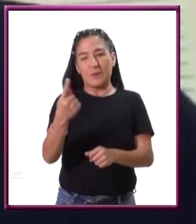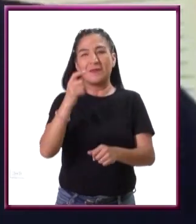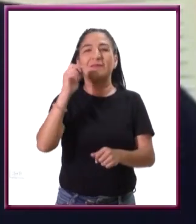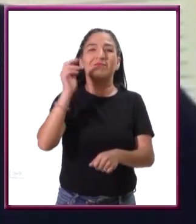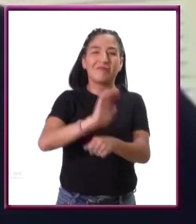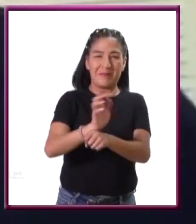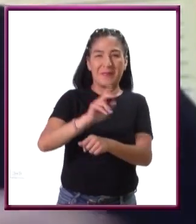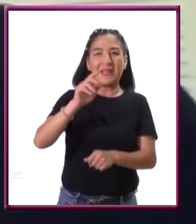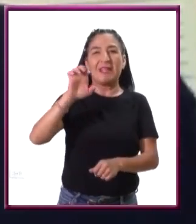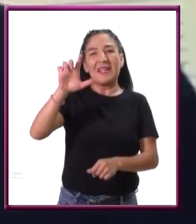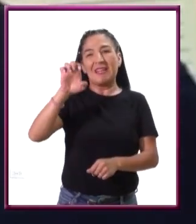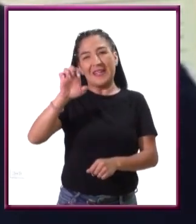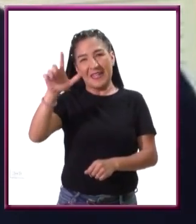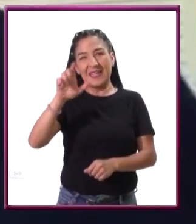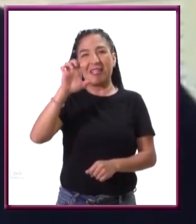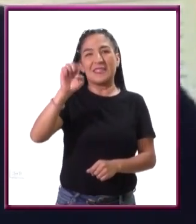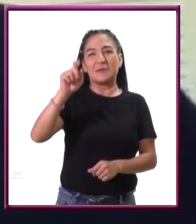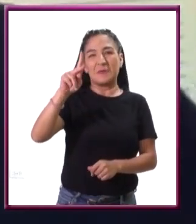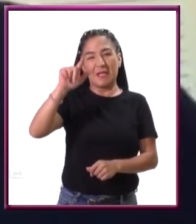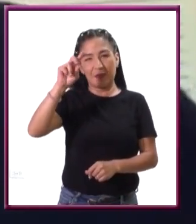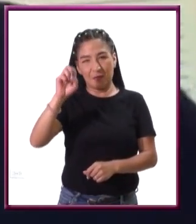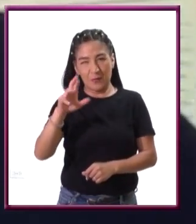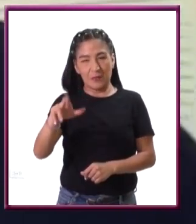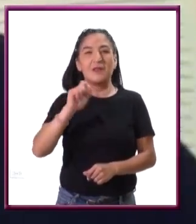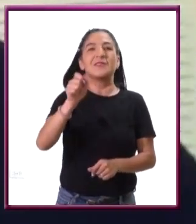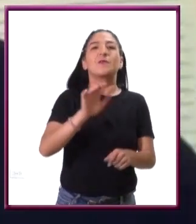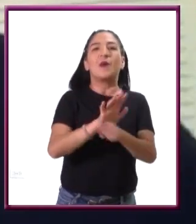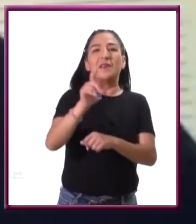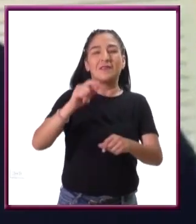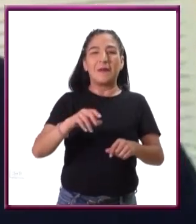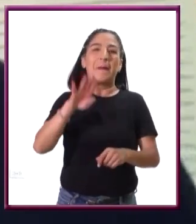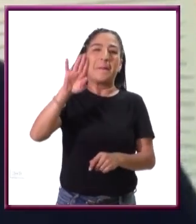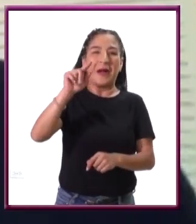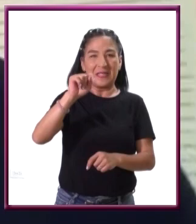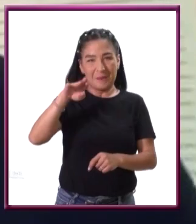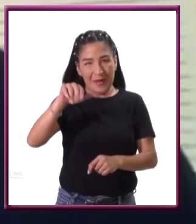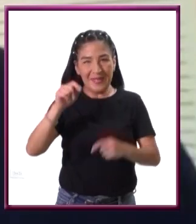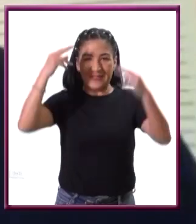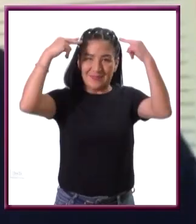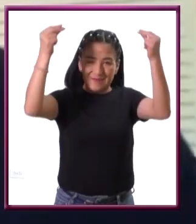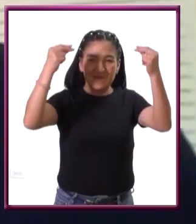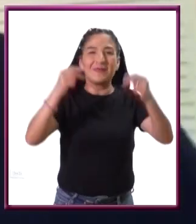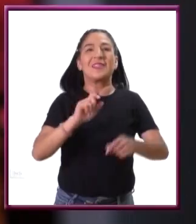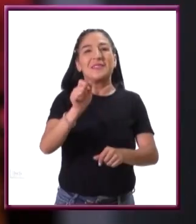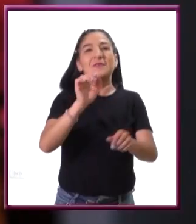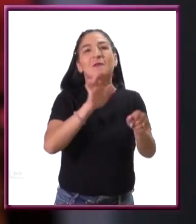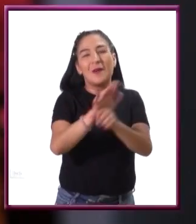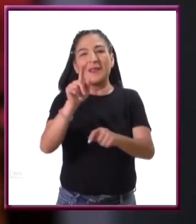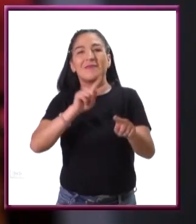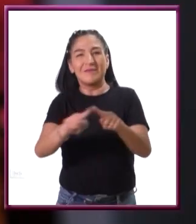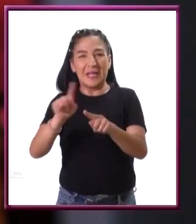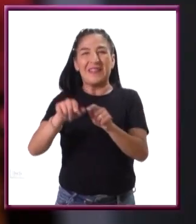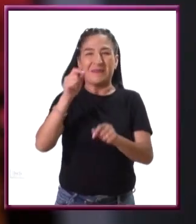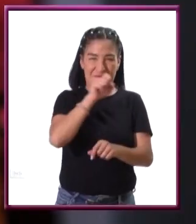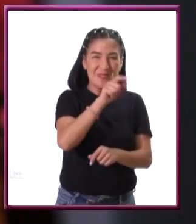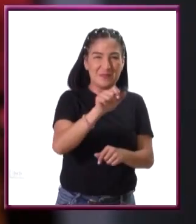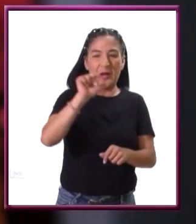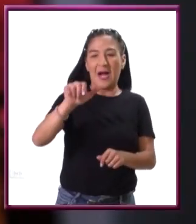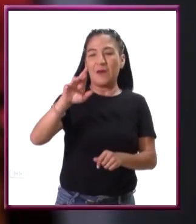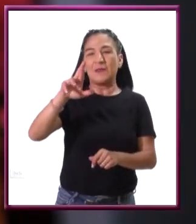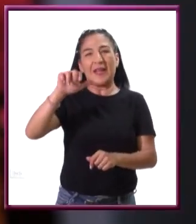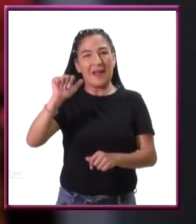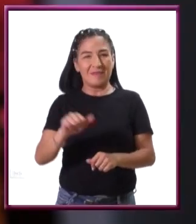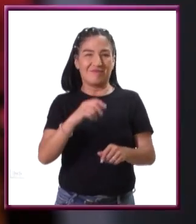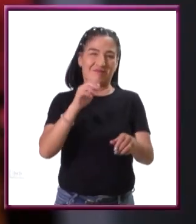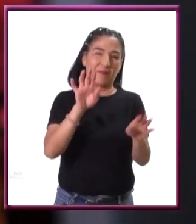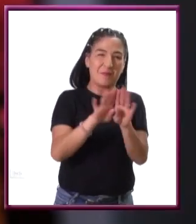Christopher Nolan, el director de la trilogía de Batman, de la actual Tenet, también utiliza mucho esta proporción áurea para darle esta sensación